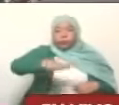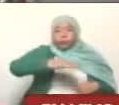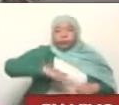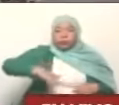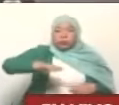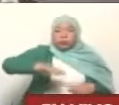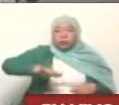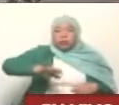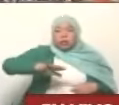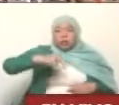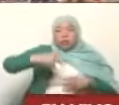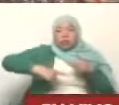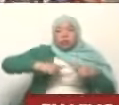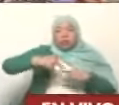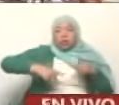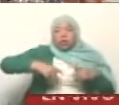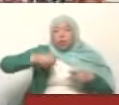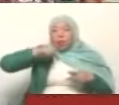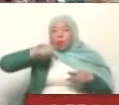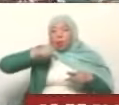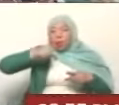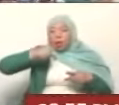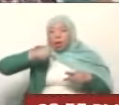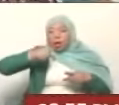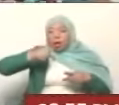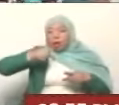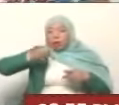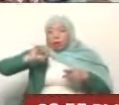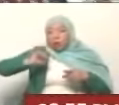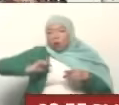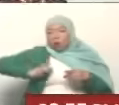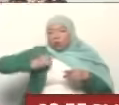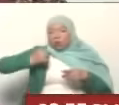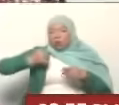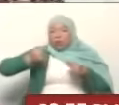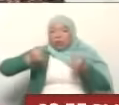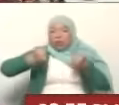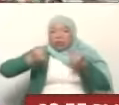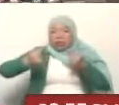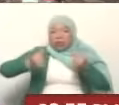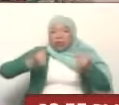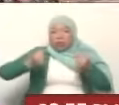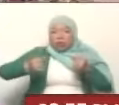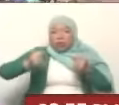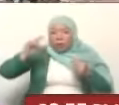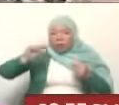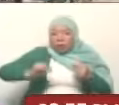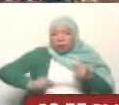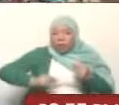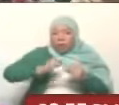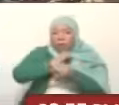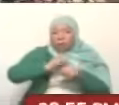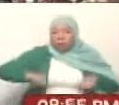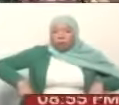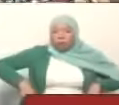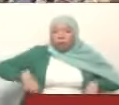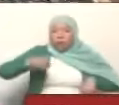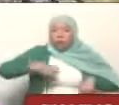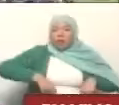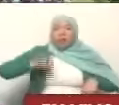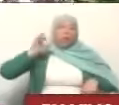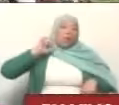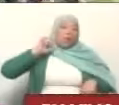alta, al producir el agua, presidente, está garantizando la economía baja del estado Portuguesa y el estado